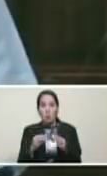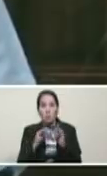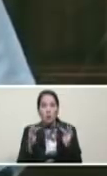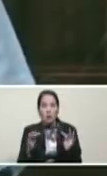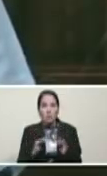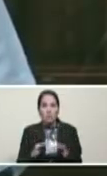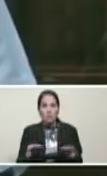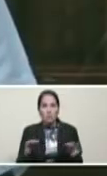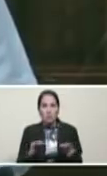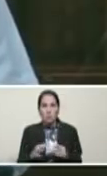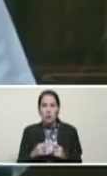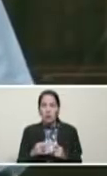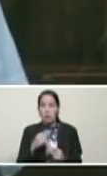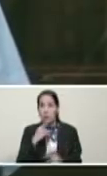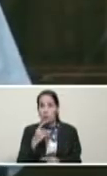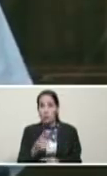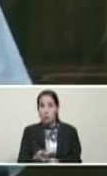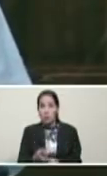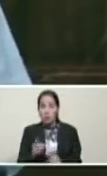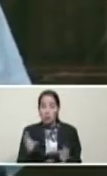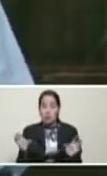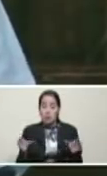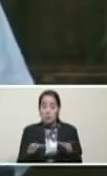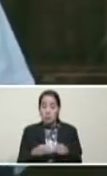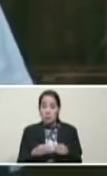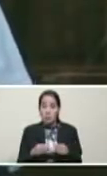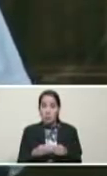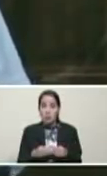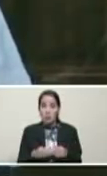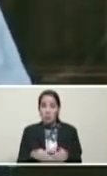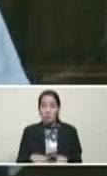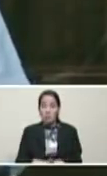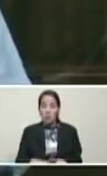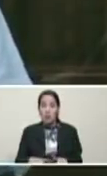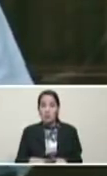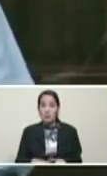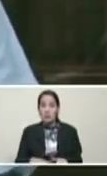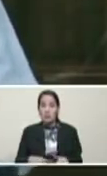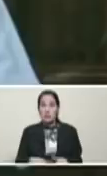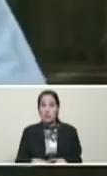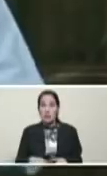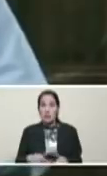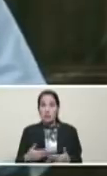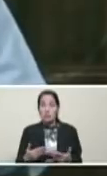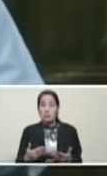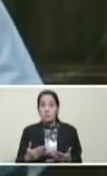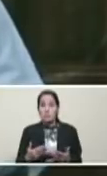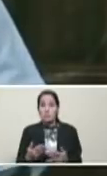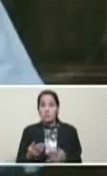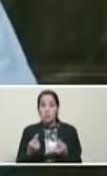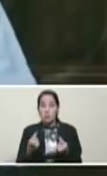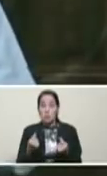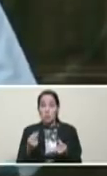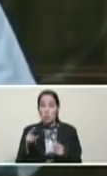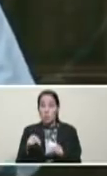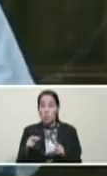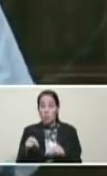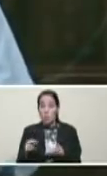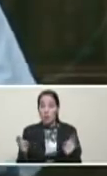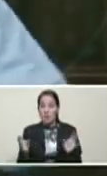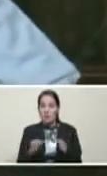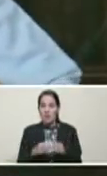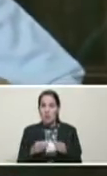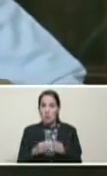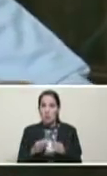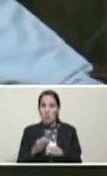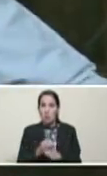es cuando yo digo estamos reuniendo la fuerza más grande que jamás se haya reunido en venezuela